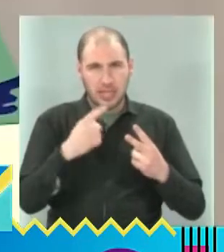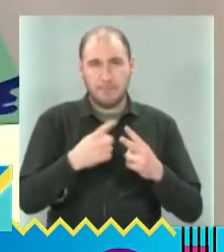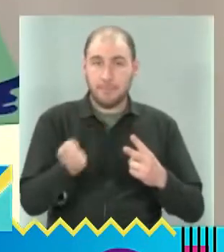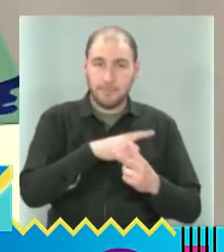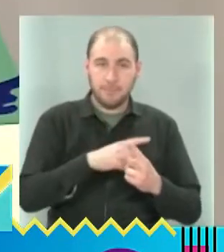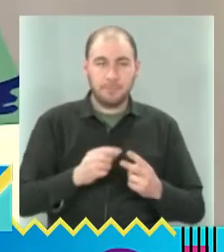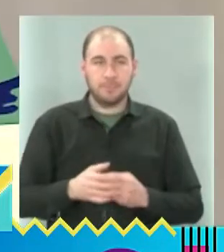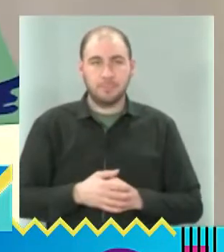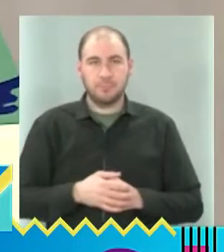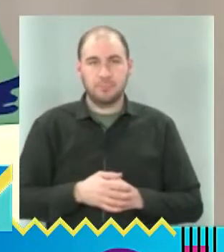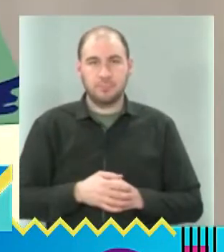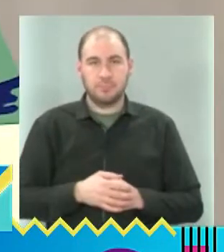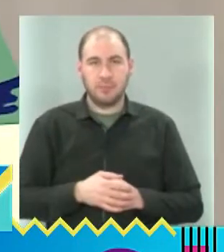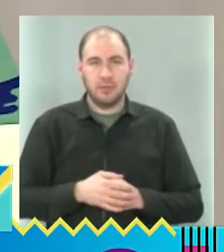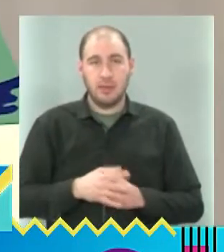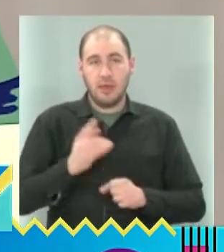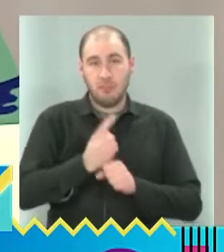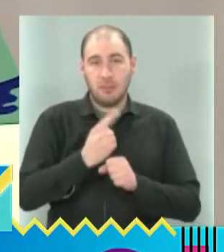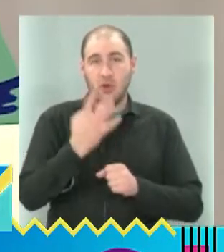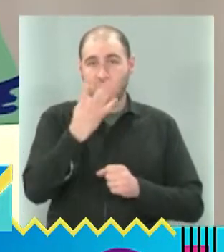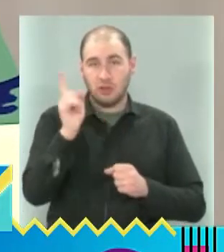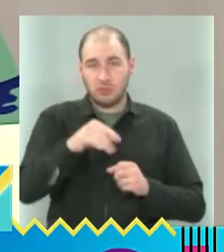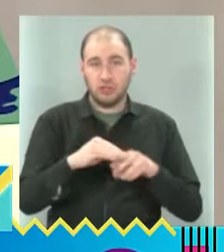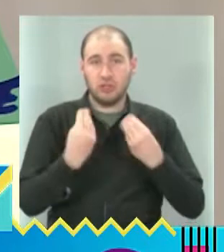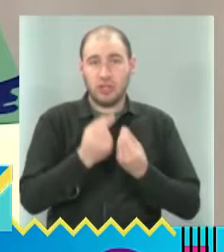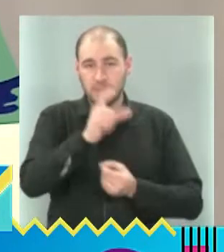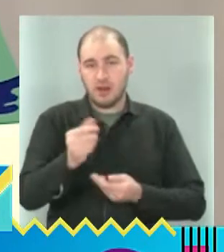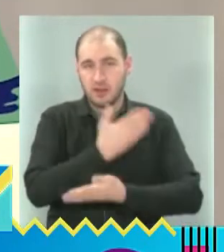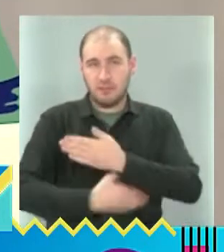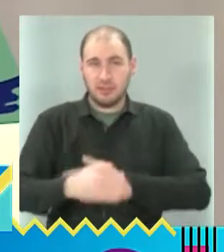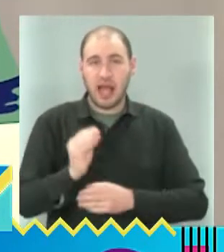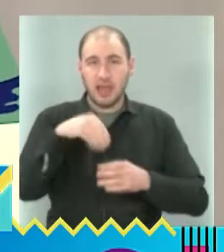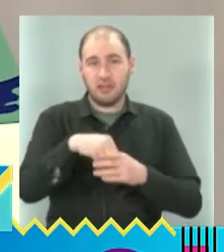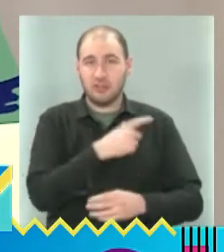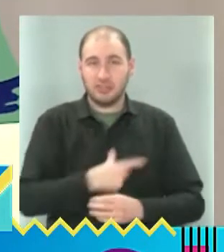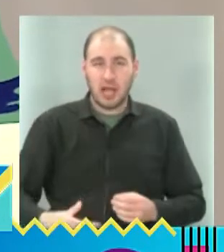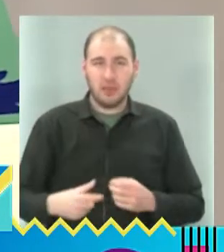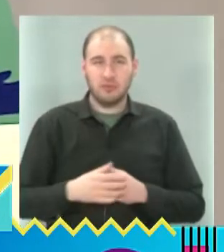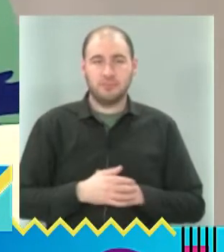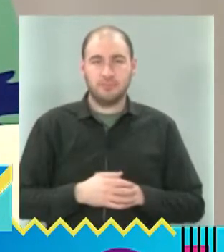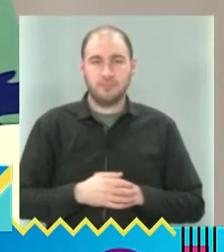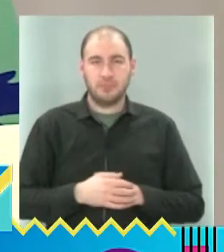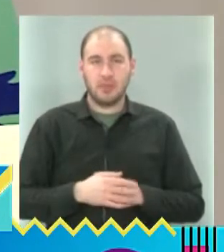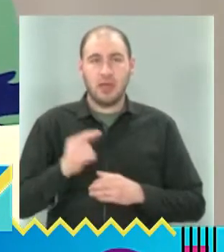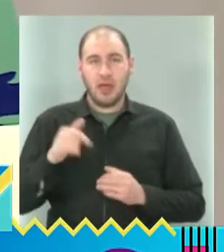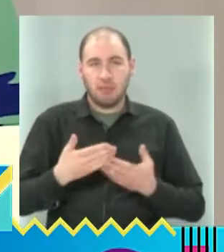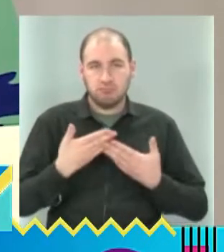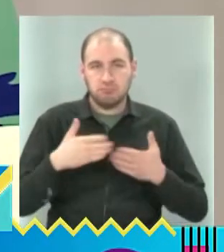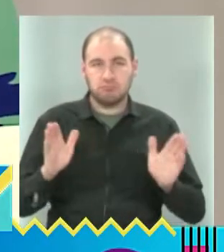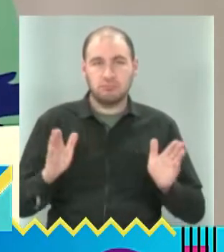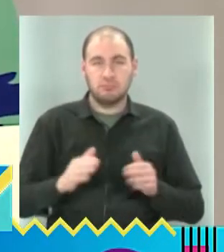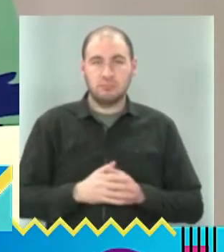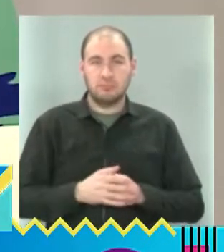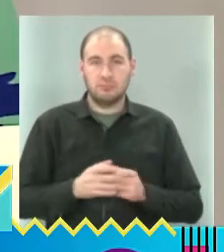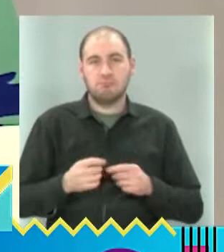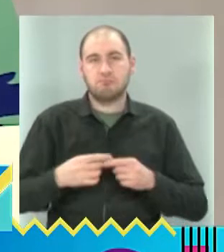lado, para llegar al 4% de personas con discapacidad dentro del Estado habría que obviamente ampliar